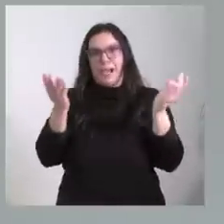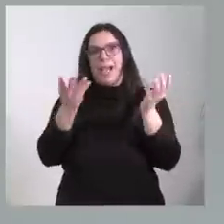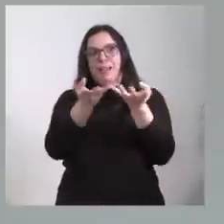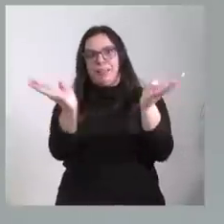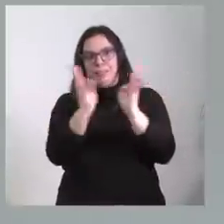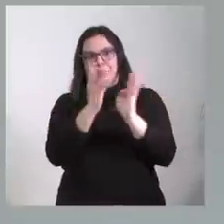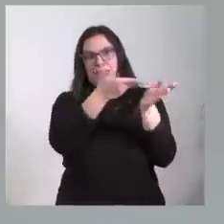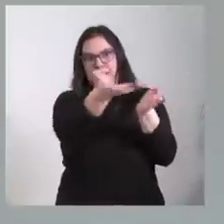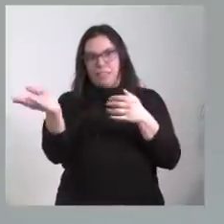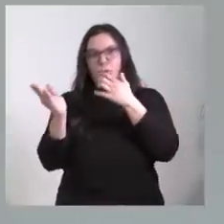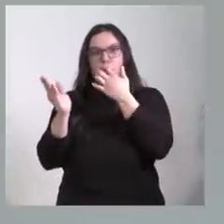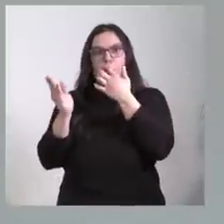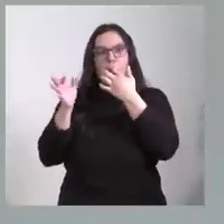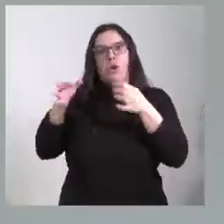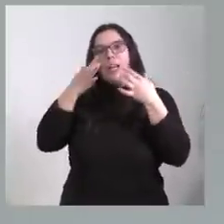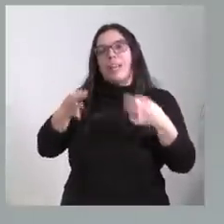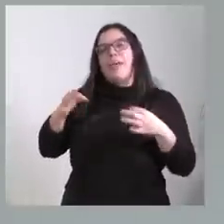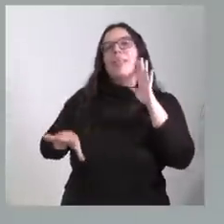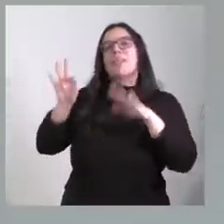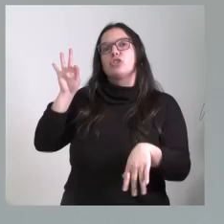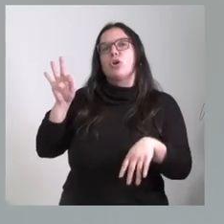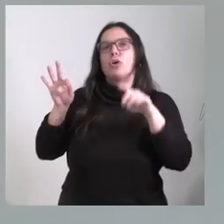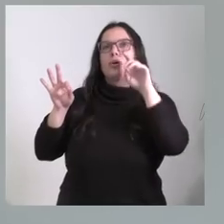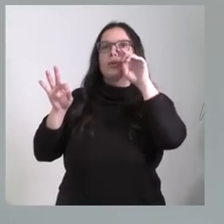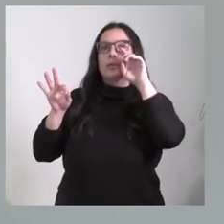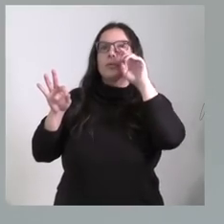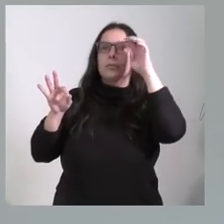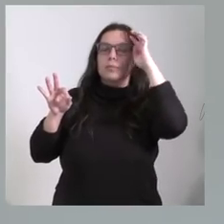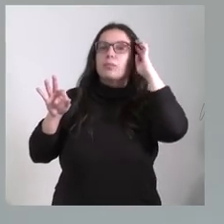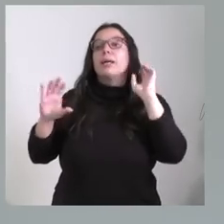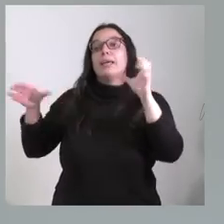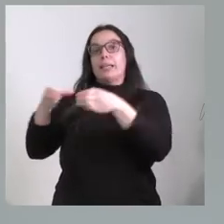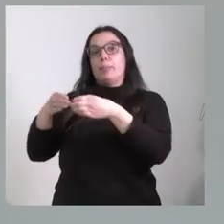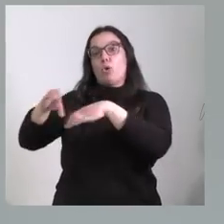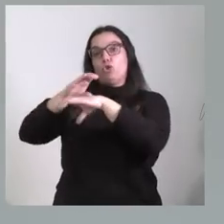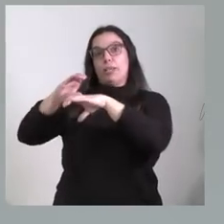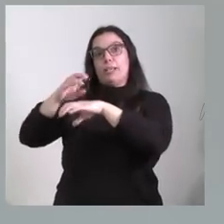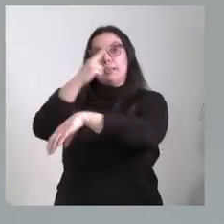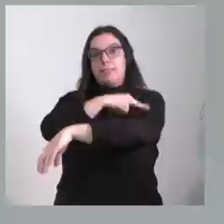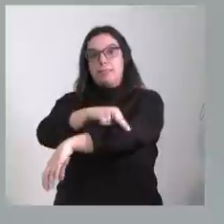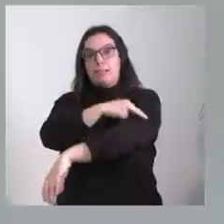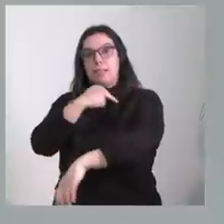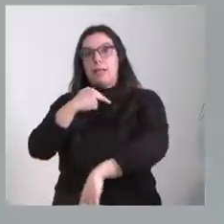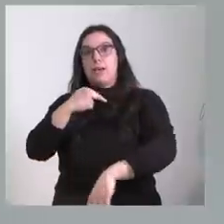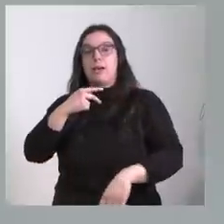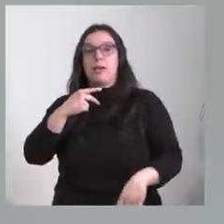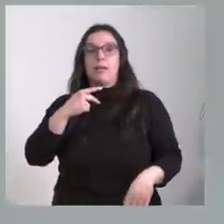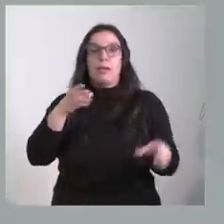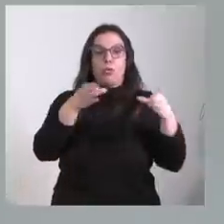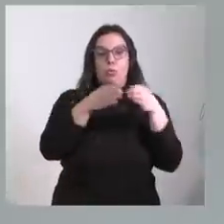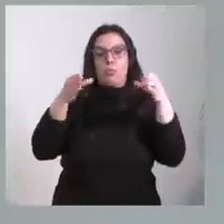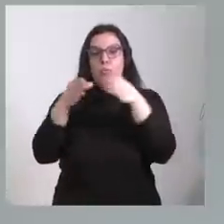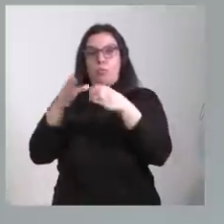estará una decisión que hemos adoptado entre el equipo la consejería de sanidad y los dos partidos